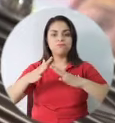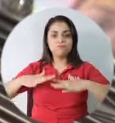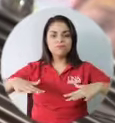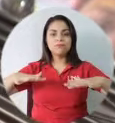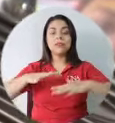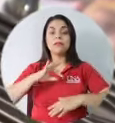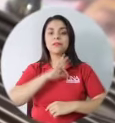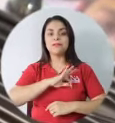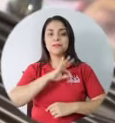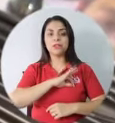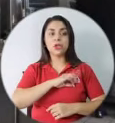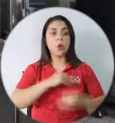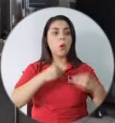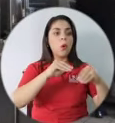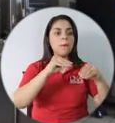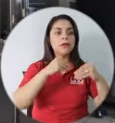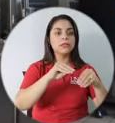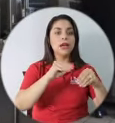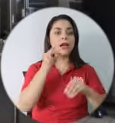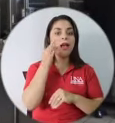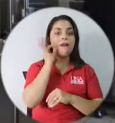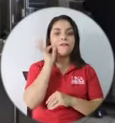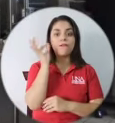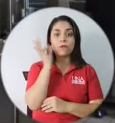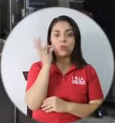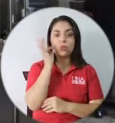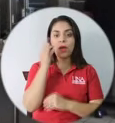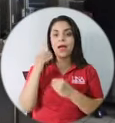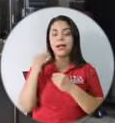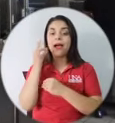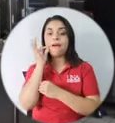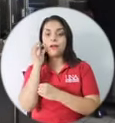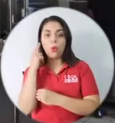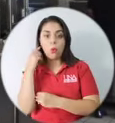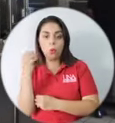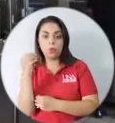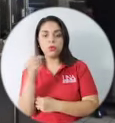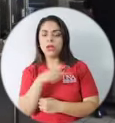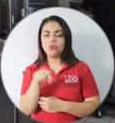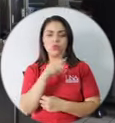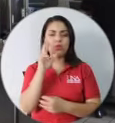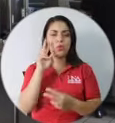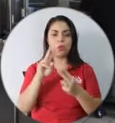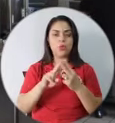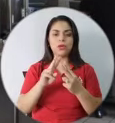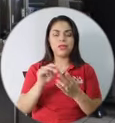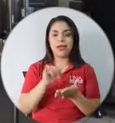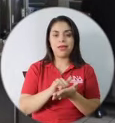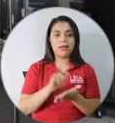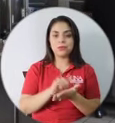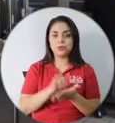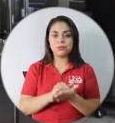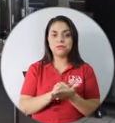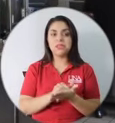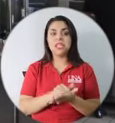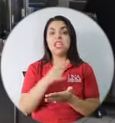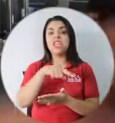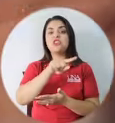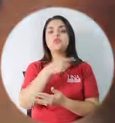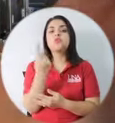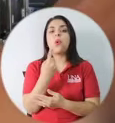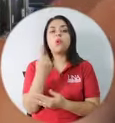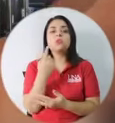los que procesan del café fruto, hacerlo en café oro para venderlo para tostar, tampoco conocían de eso y mucho tenía que ser de lo